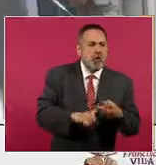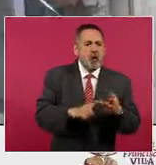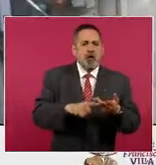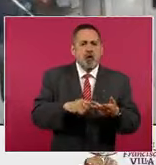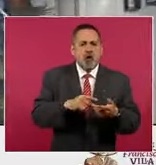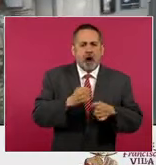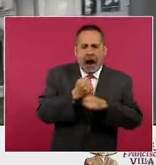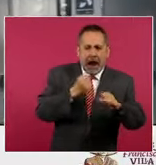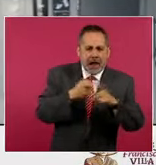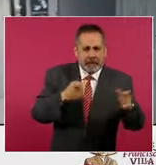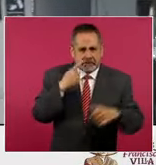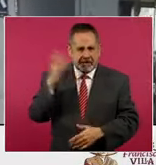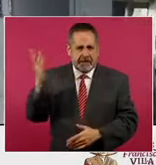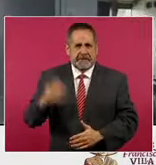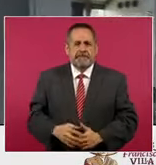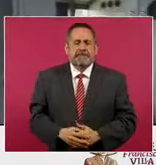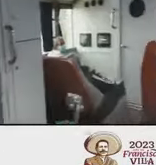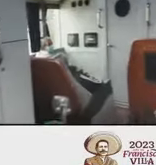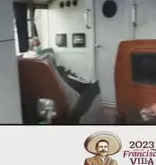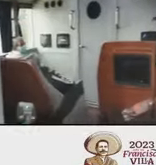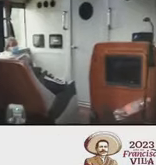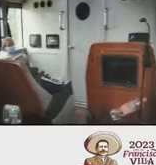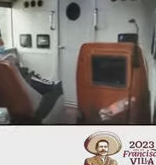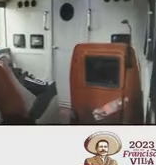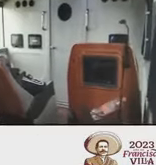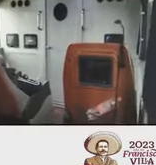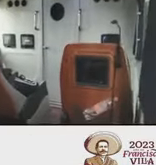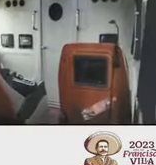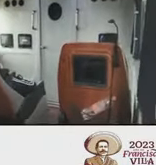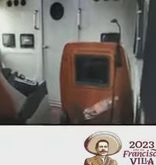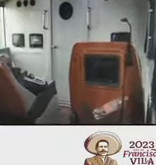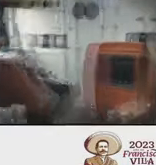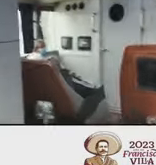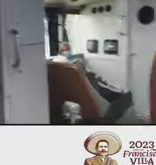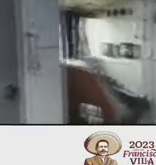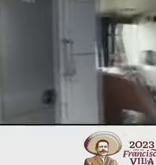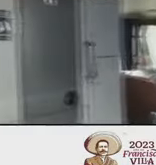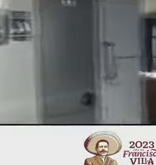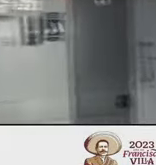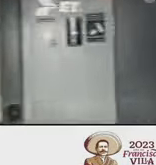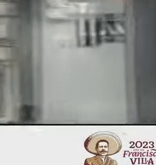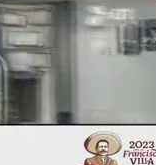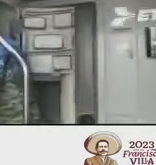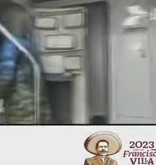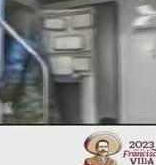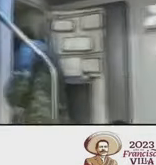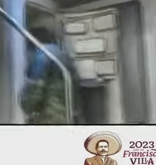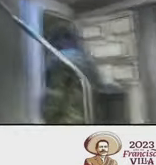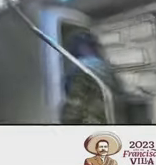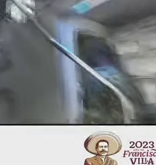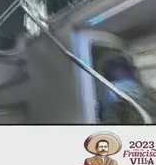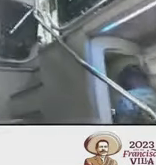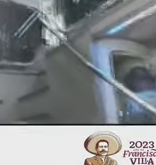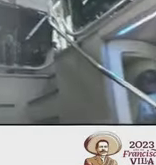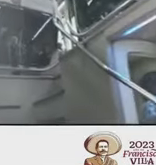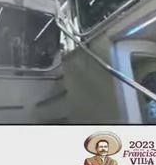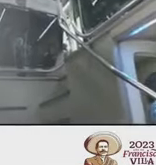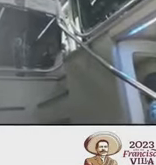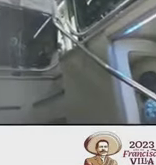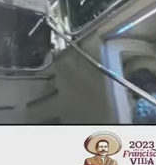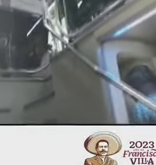La primera parte es en la frontera norte. Aquí tenemos una línea transversal del Pacífico al Golfo y el Istmo